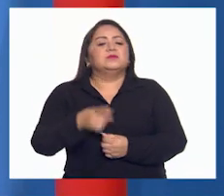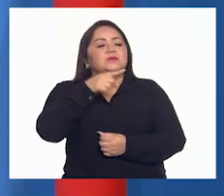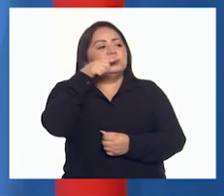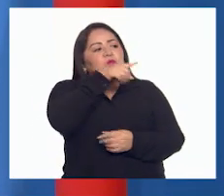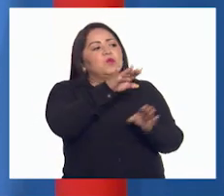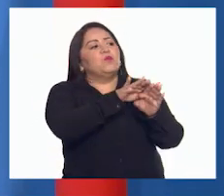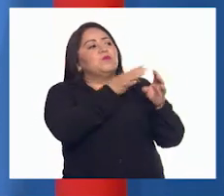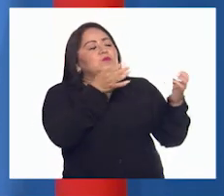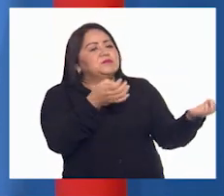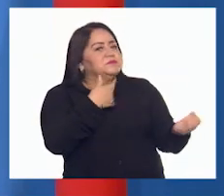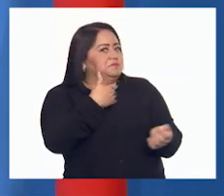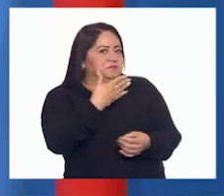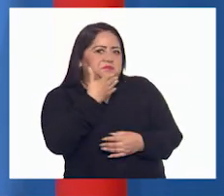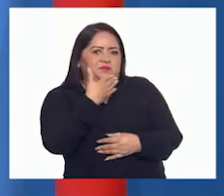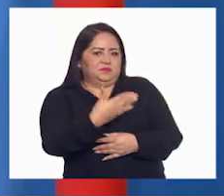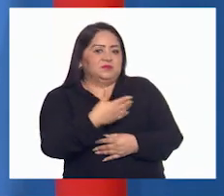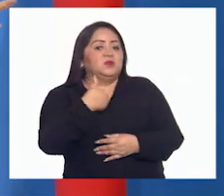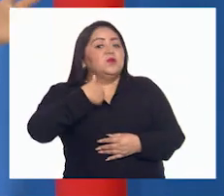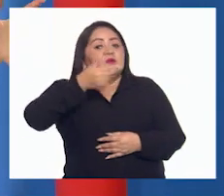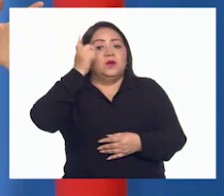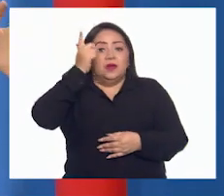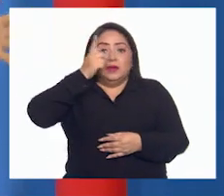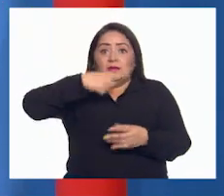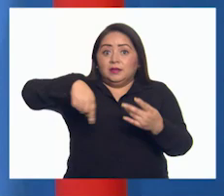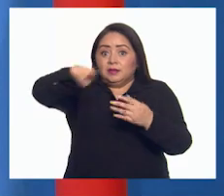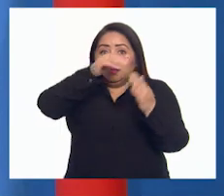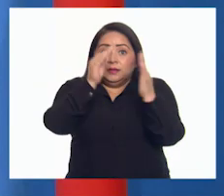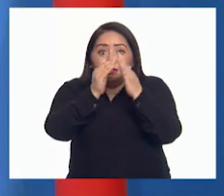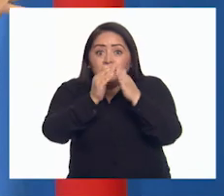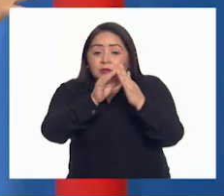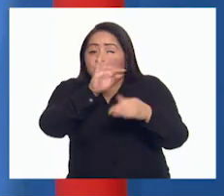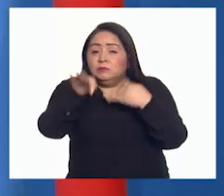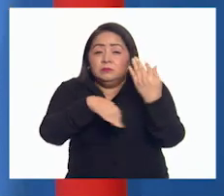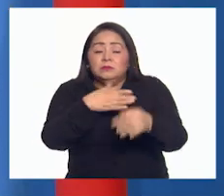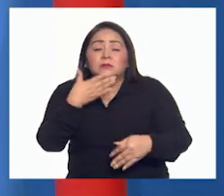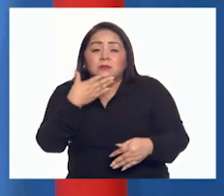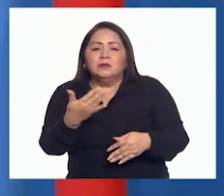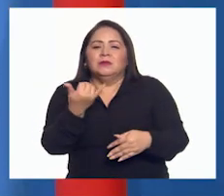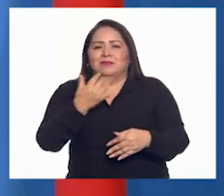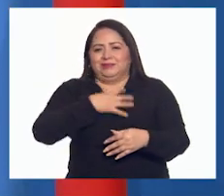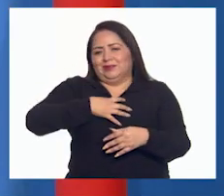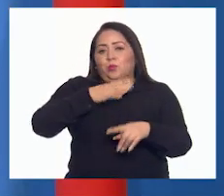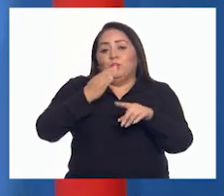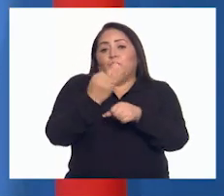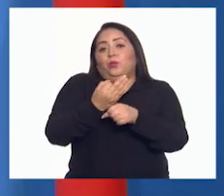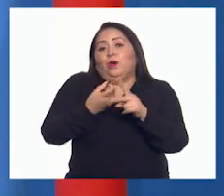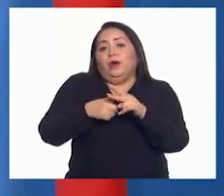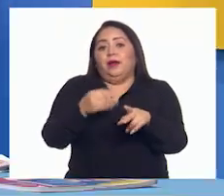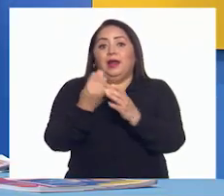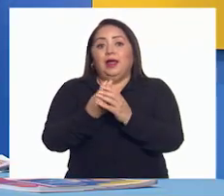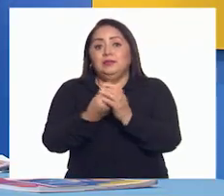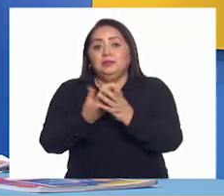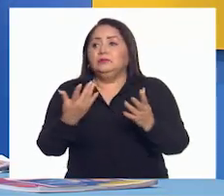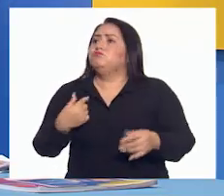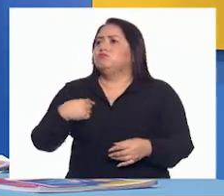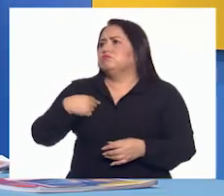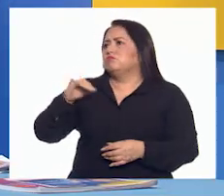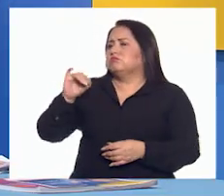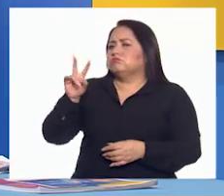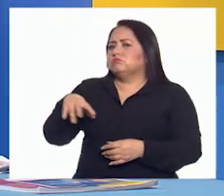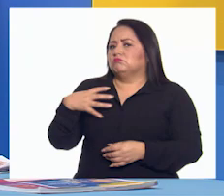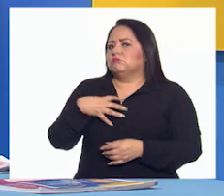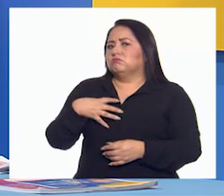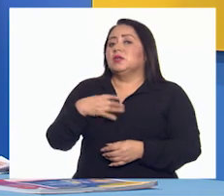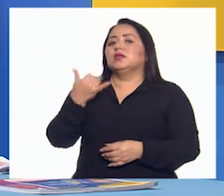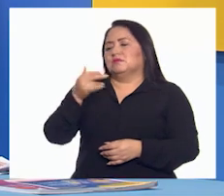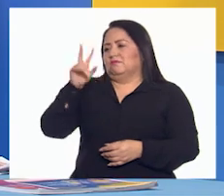¿tú cómo estás? Yo espero también que los estudiantes en casa se encuentren súper bien y emocionados por iniciar esta clase. Pues yo sí estoy